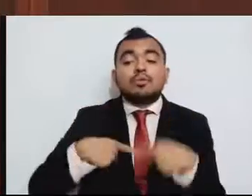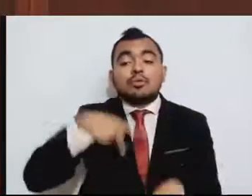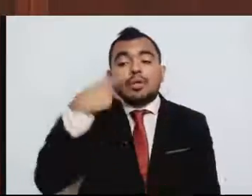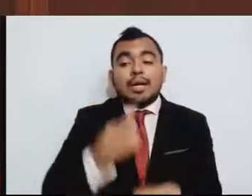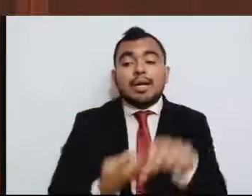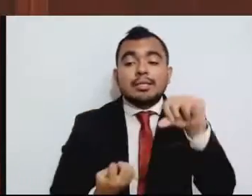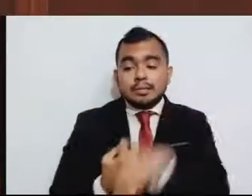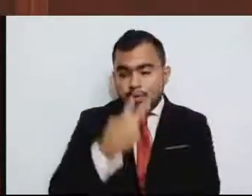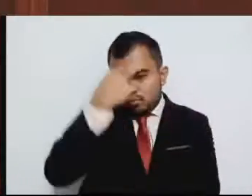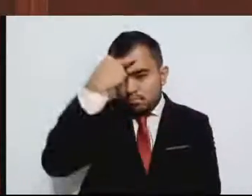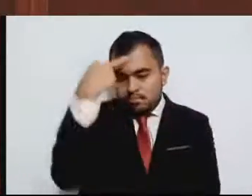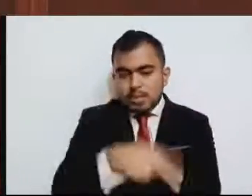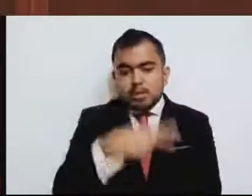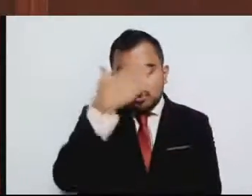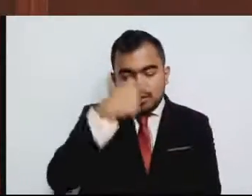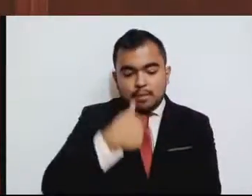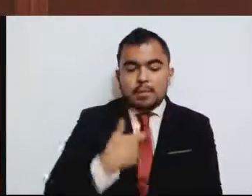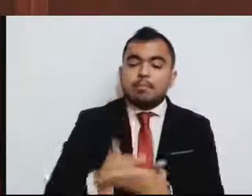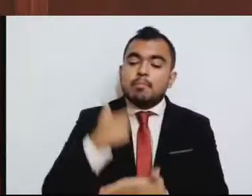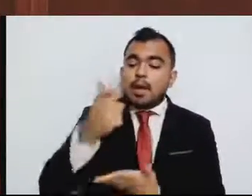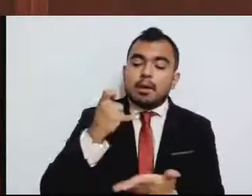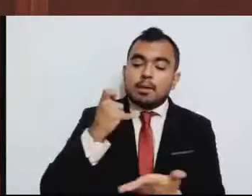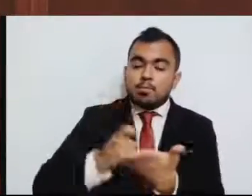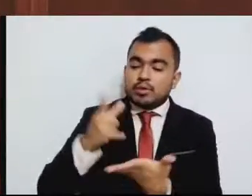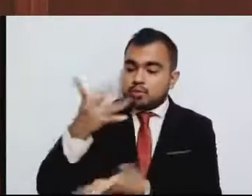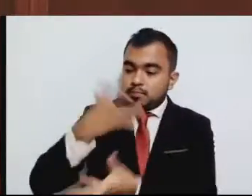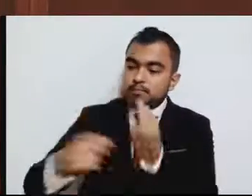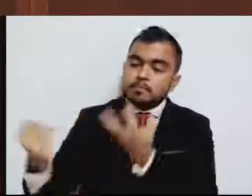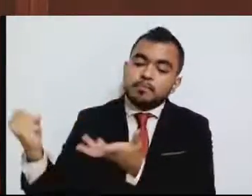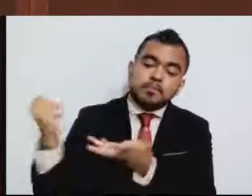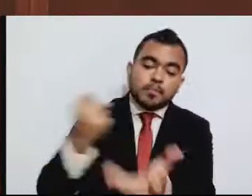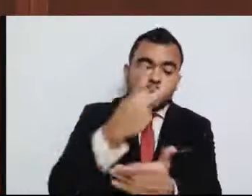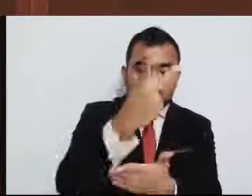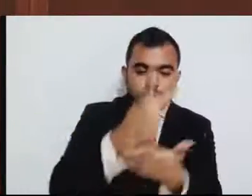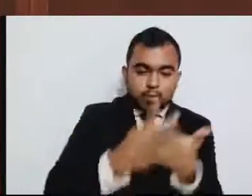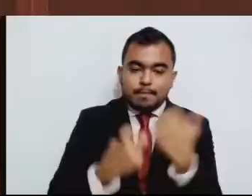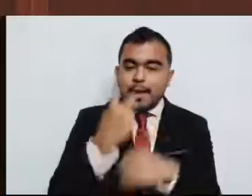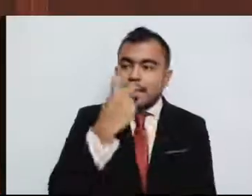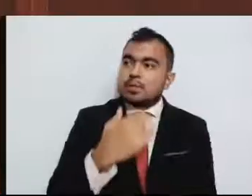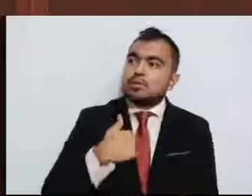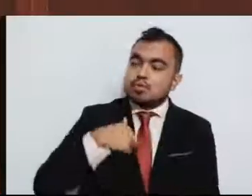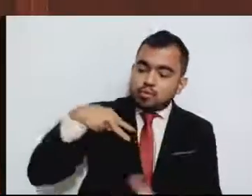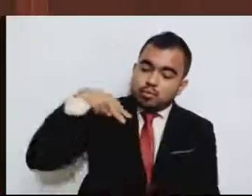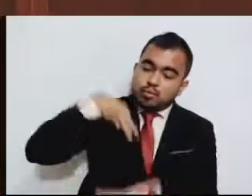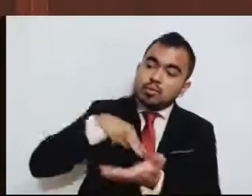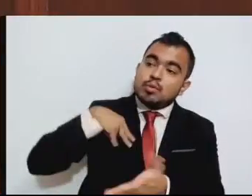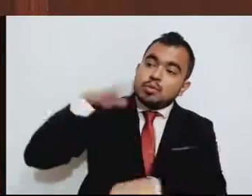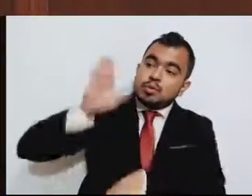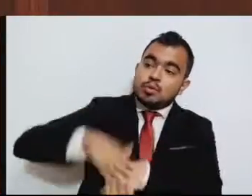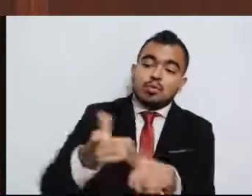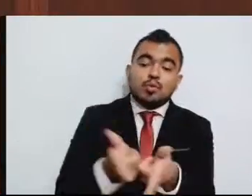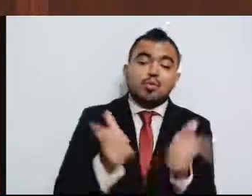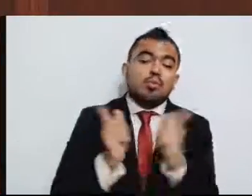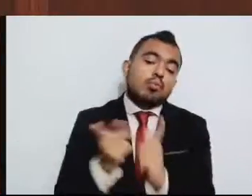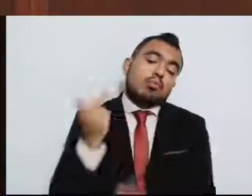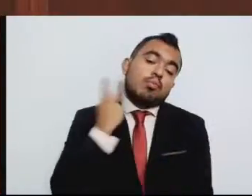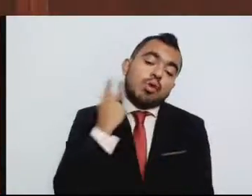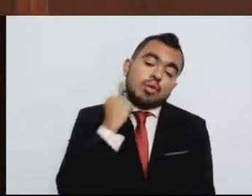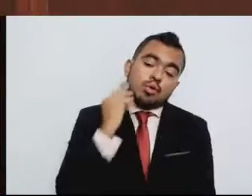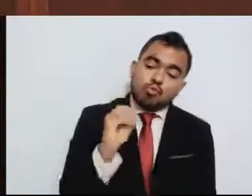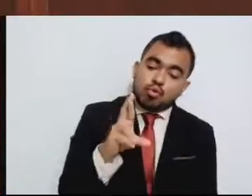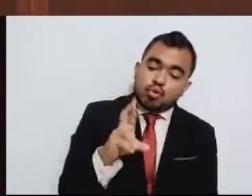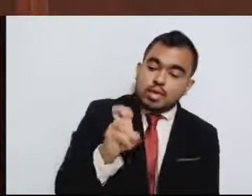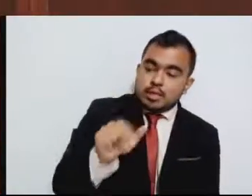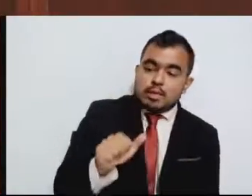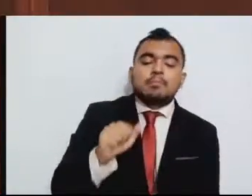se invierten en estos programas por ello desde esta tribuna le comento que el grupo parlamentario de morena revisará